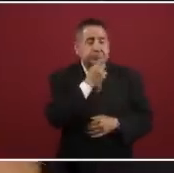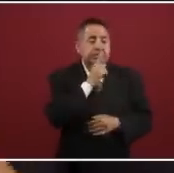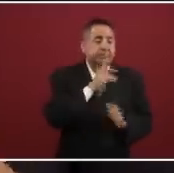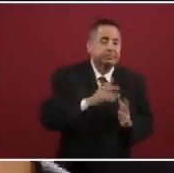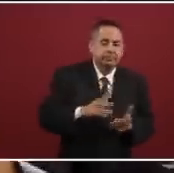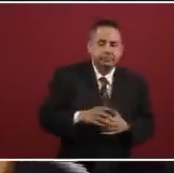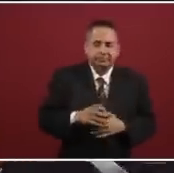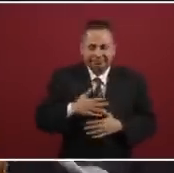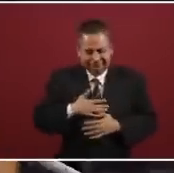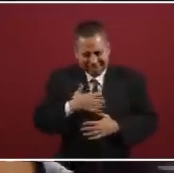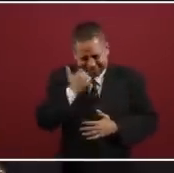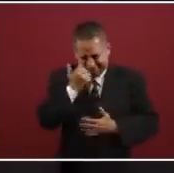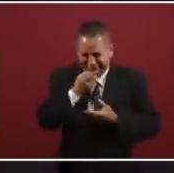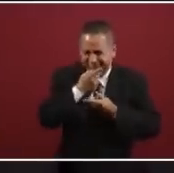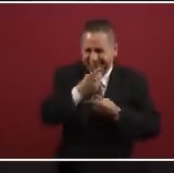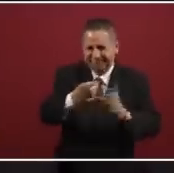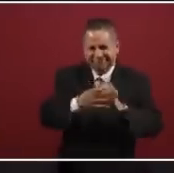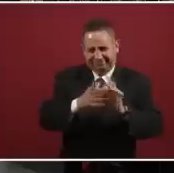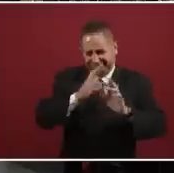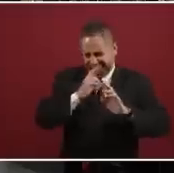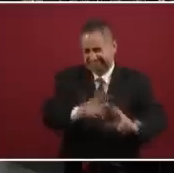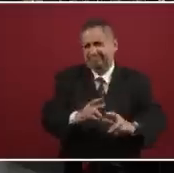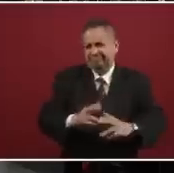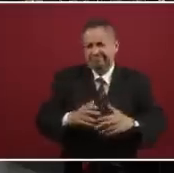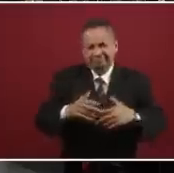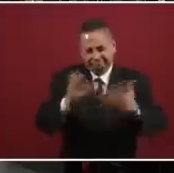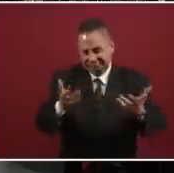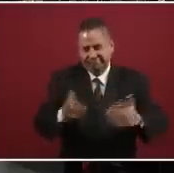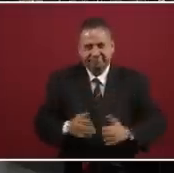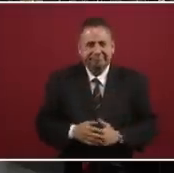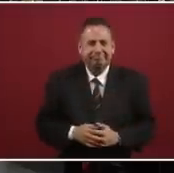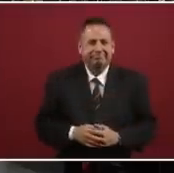tenía yo ganas de responder.